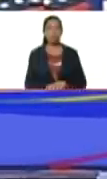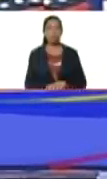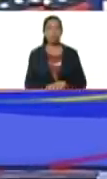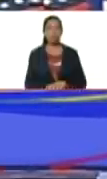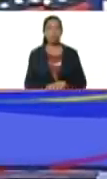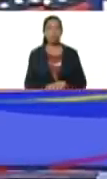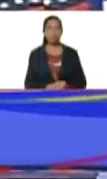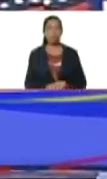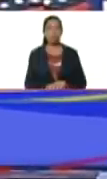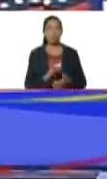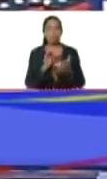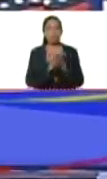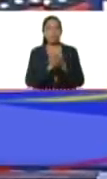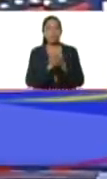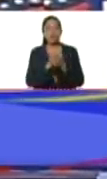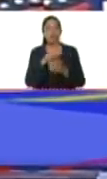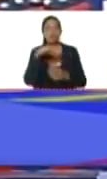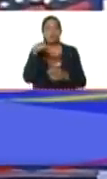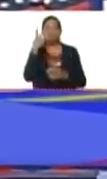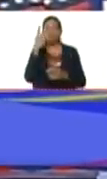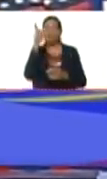La compañera vocera.